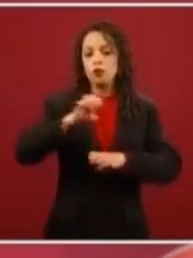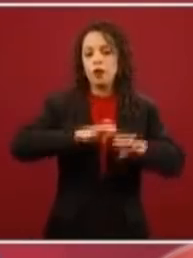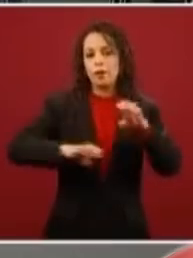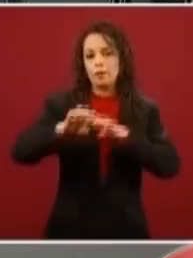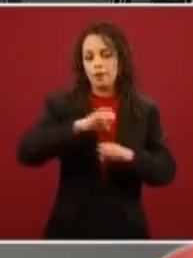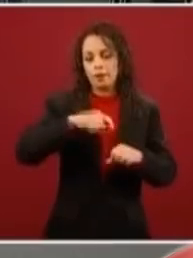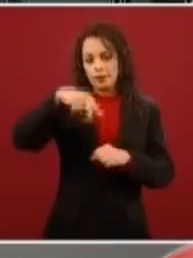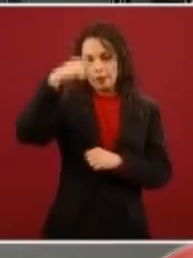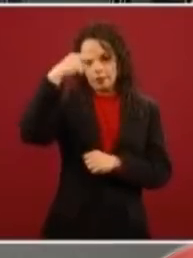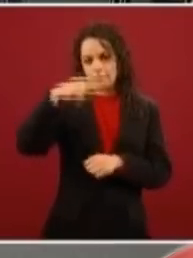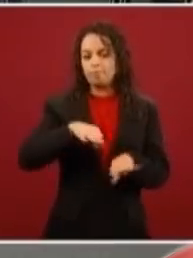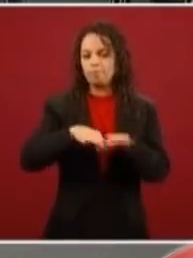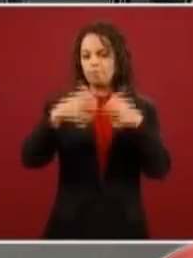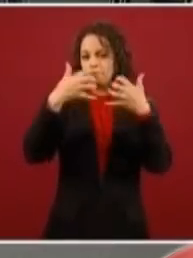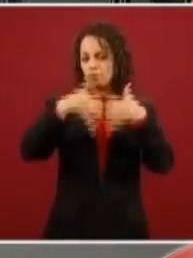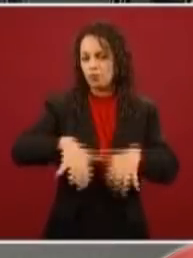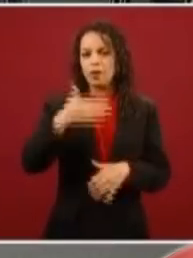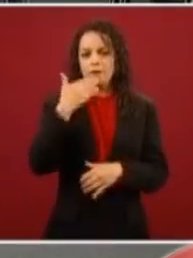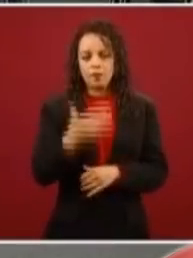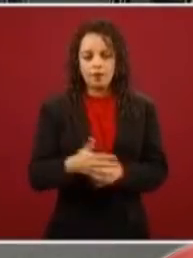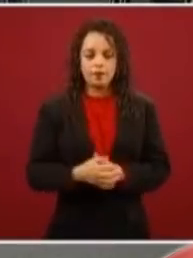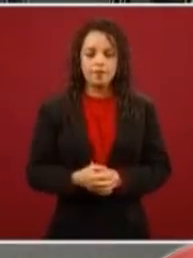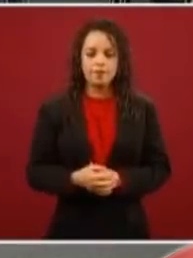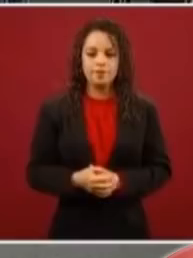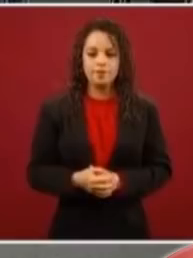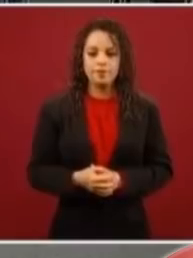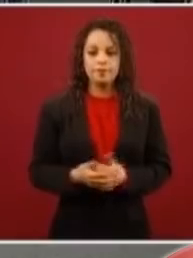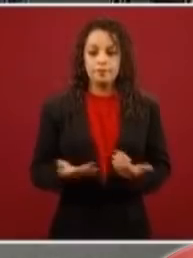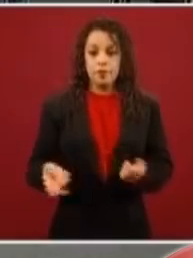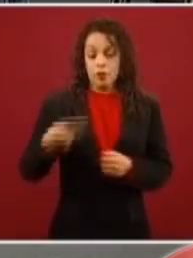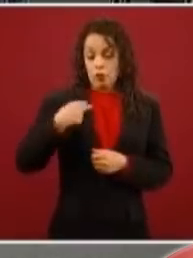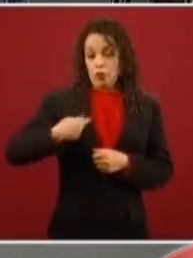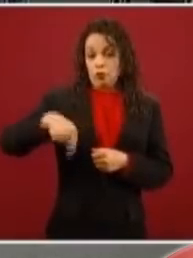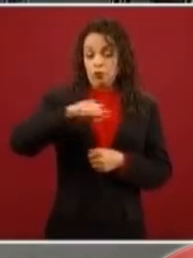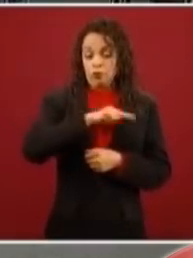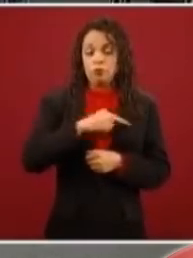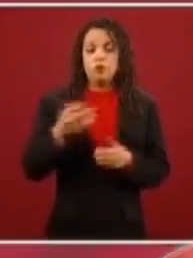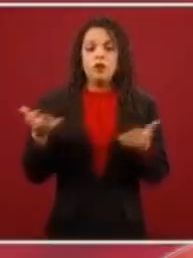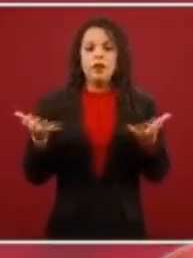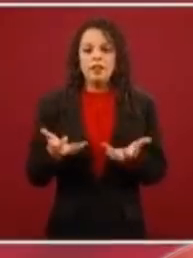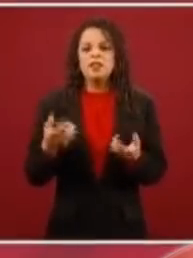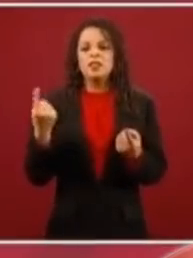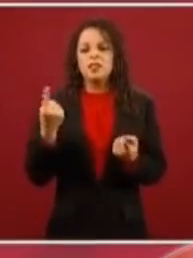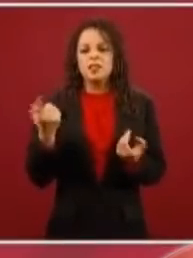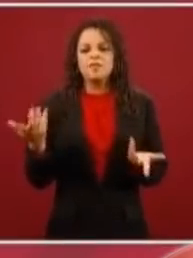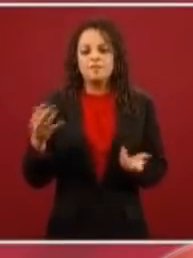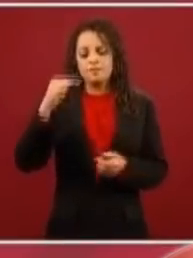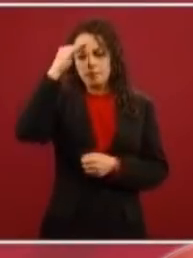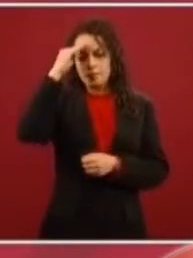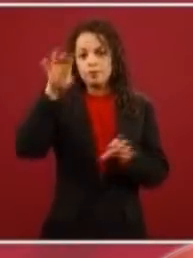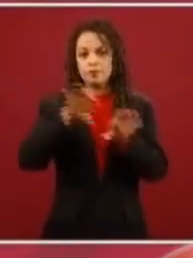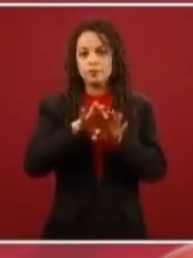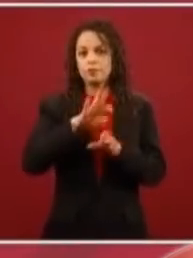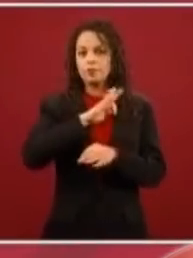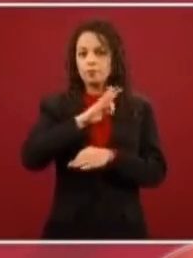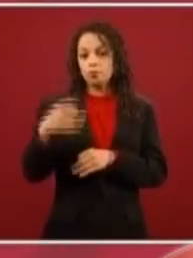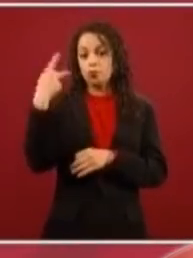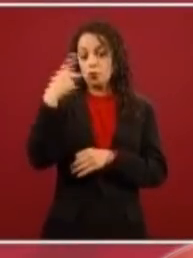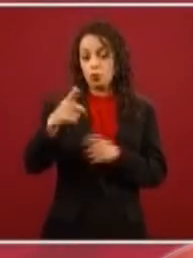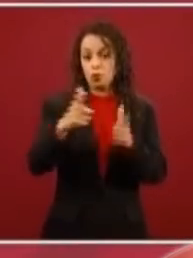México. Nosotros hemos generado una política de acercamiento a los grupos